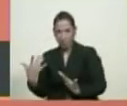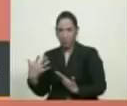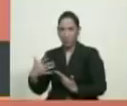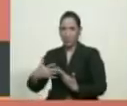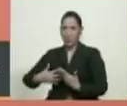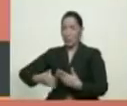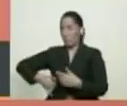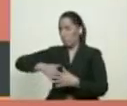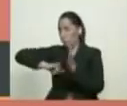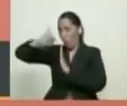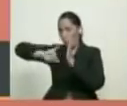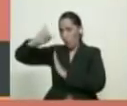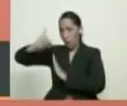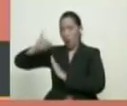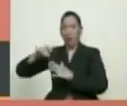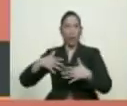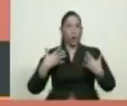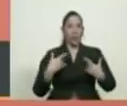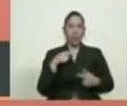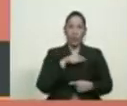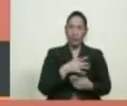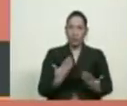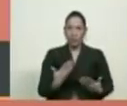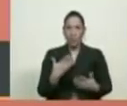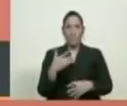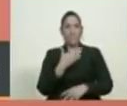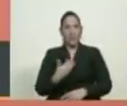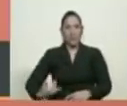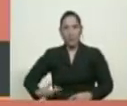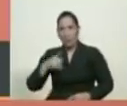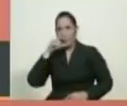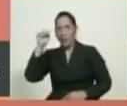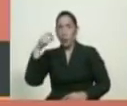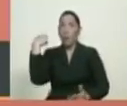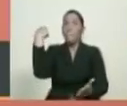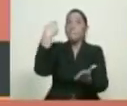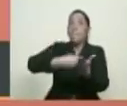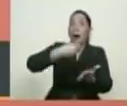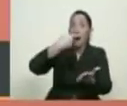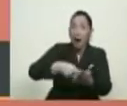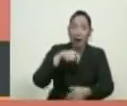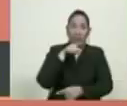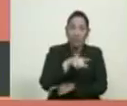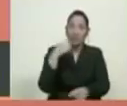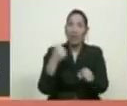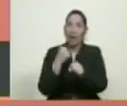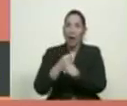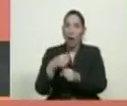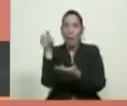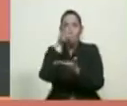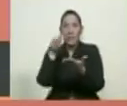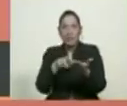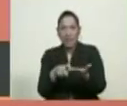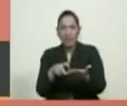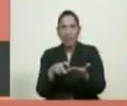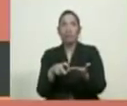Entonces, y no contento con eso, el presidente Maduro le va a pagar a ese trabajador de la pizzería su salario mínimo correspondiente